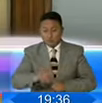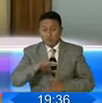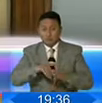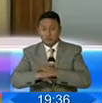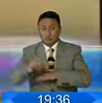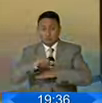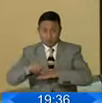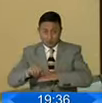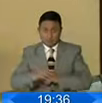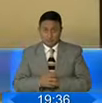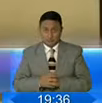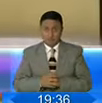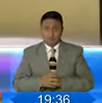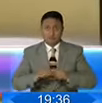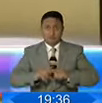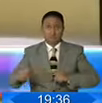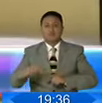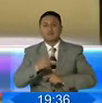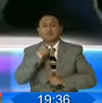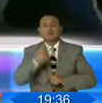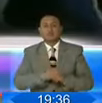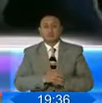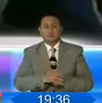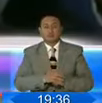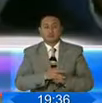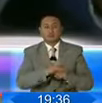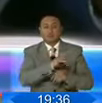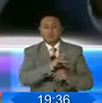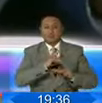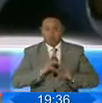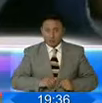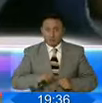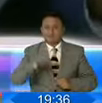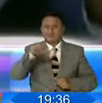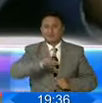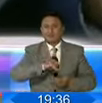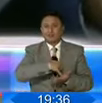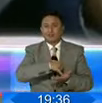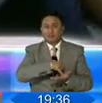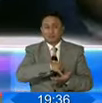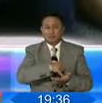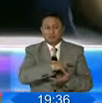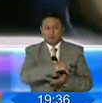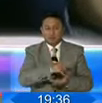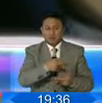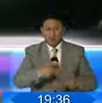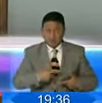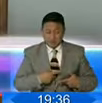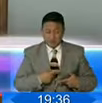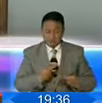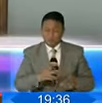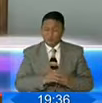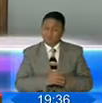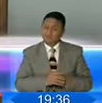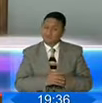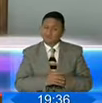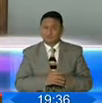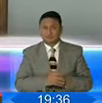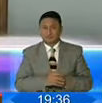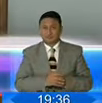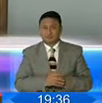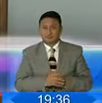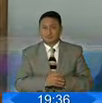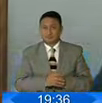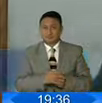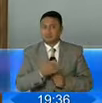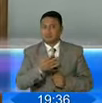operaciones. Según dice, el estado de salud de la joven era malo y sus posibilidades de sobrevivir escasas. La probabilidad de sobrevida de ella